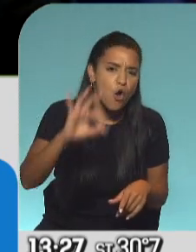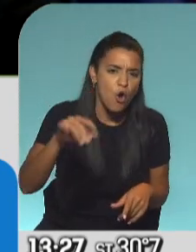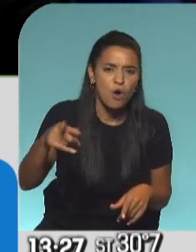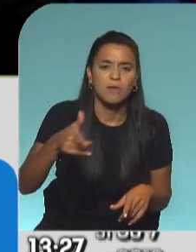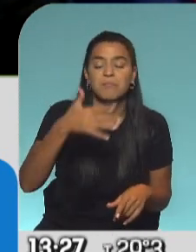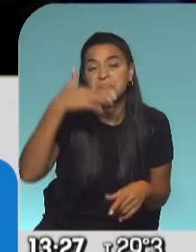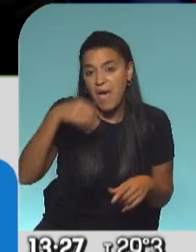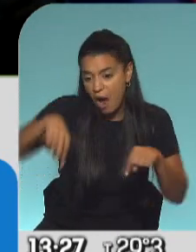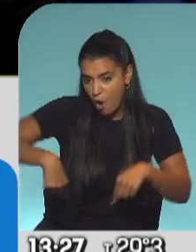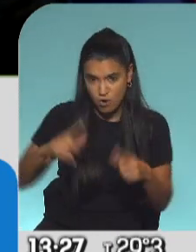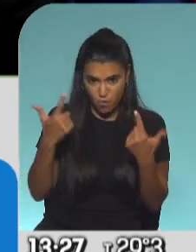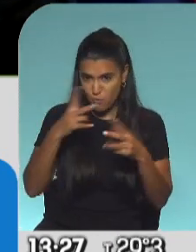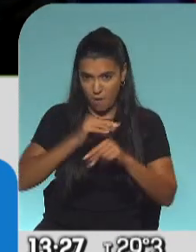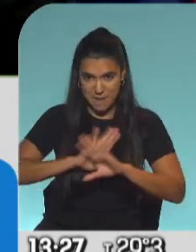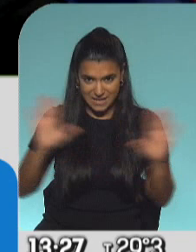ya no existen.